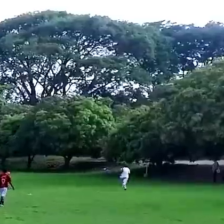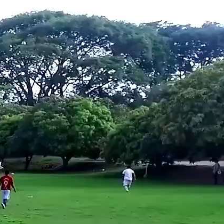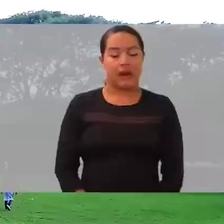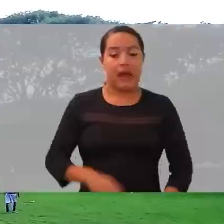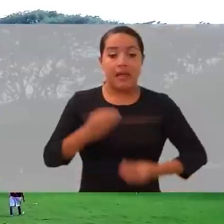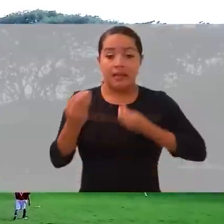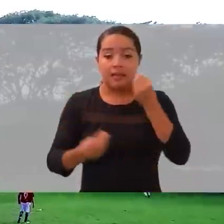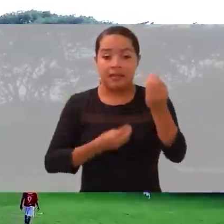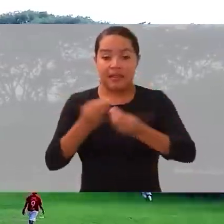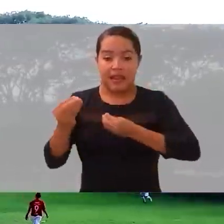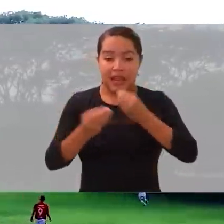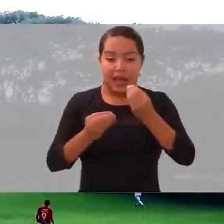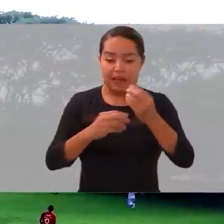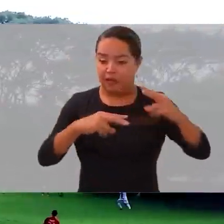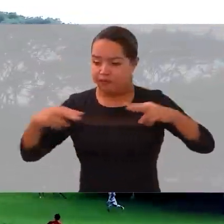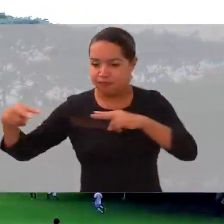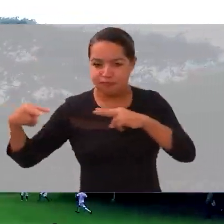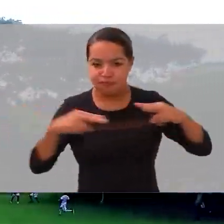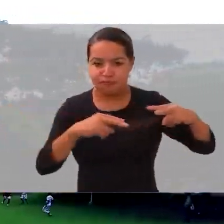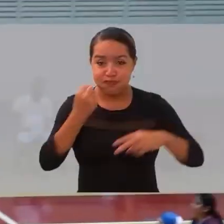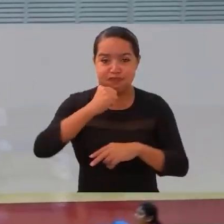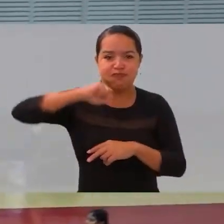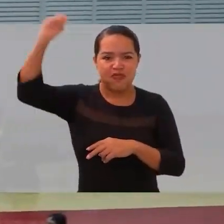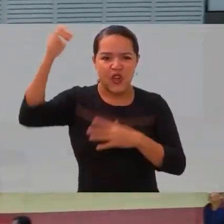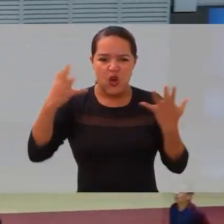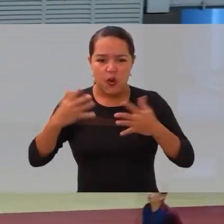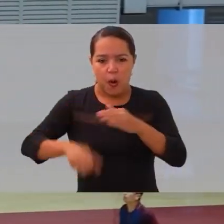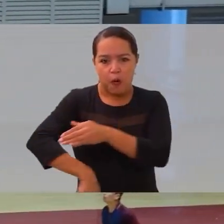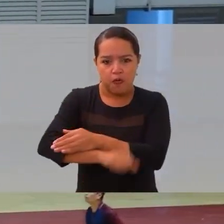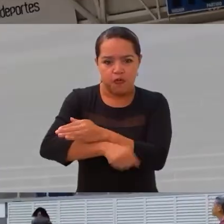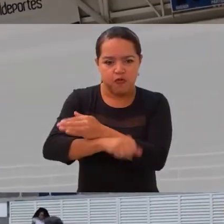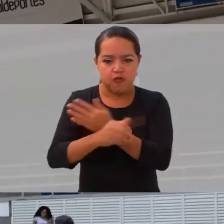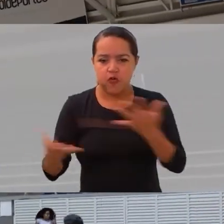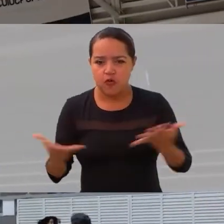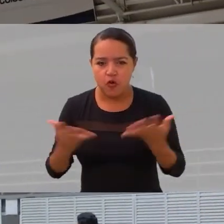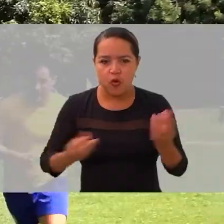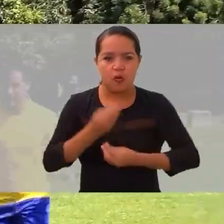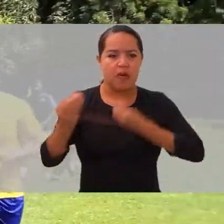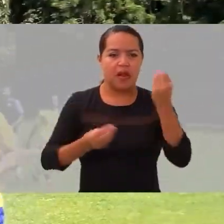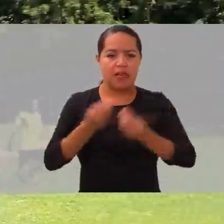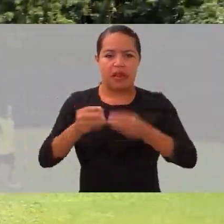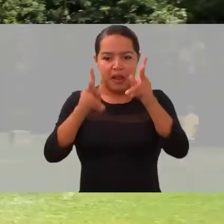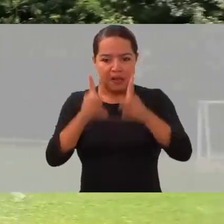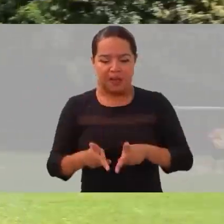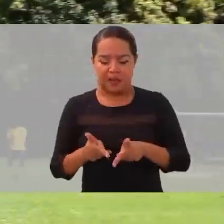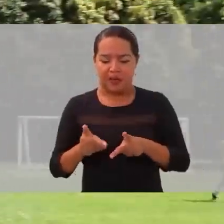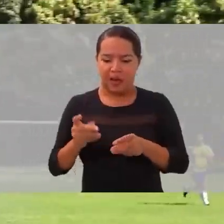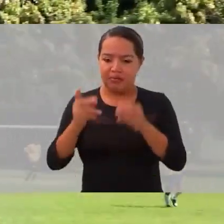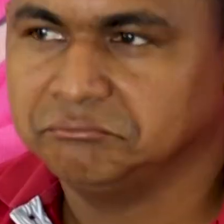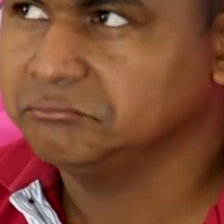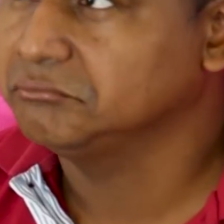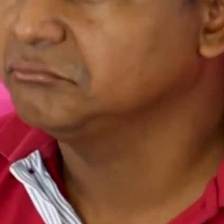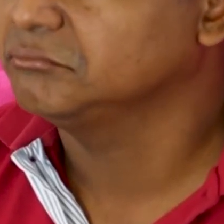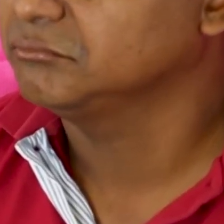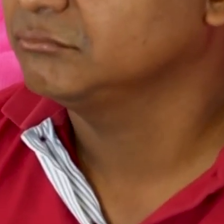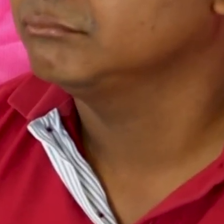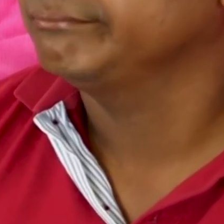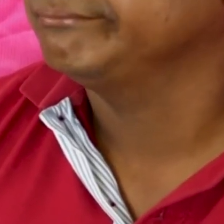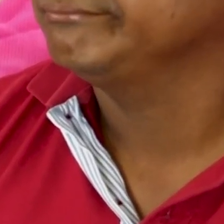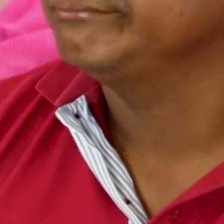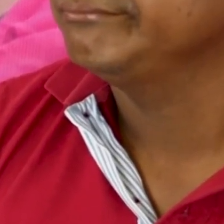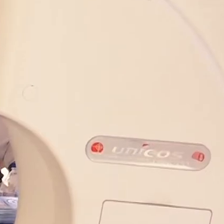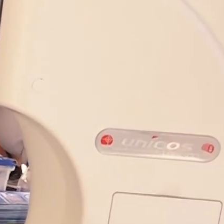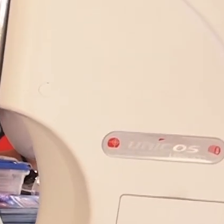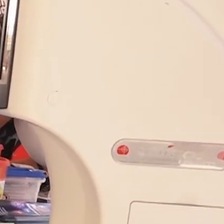Se organizan campeonatos interempresariales y asesoría a las empresas afiliadas para recrear a sus trabajadores y jornadas de